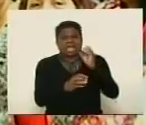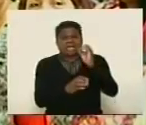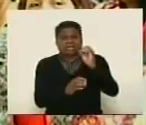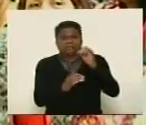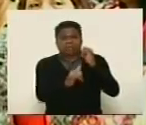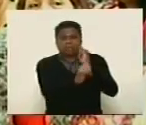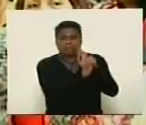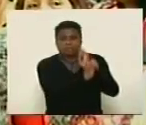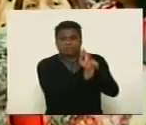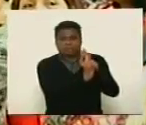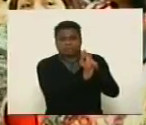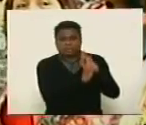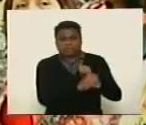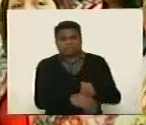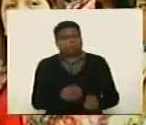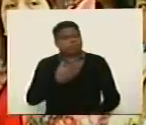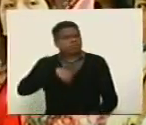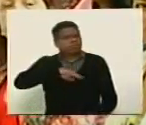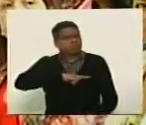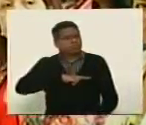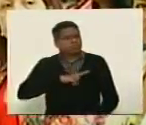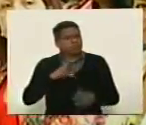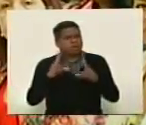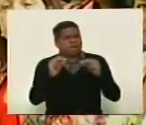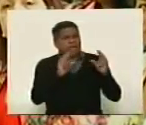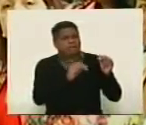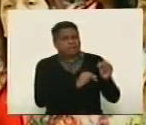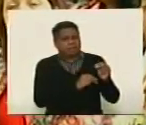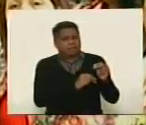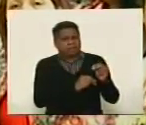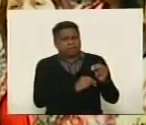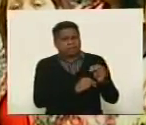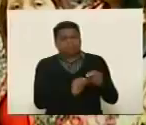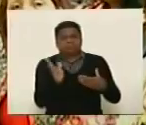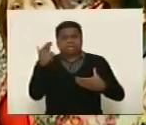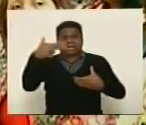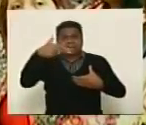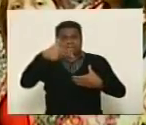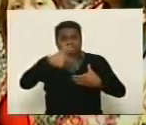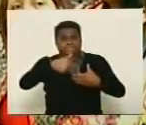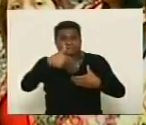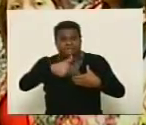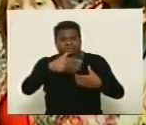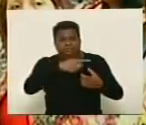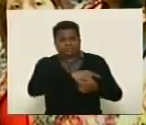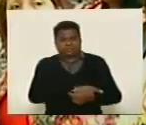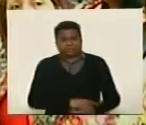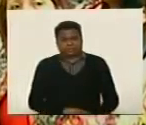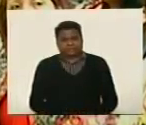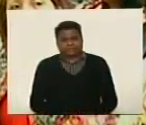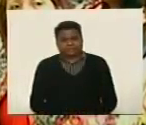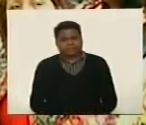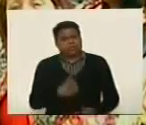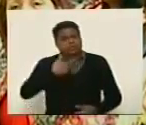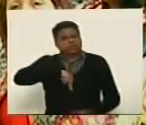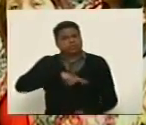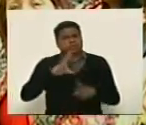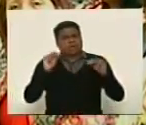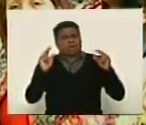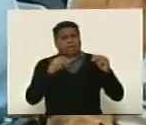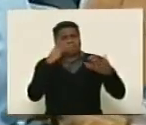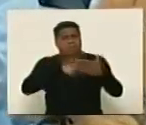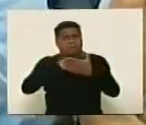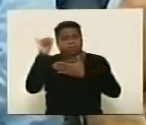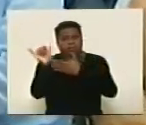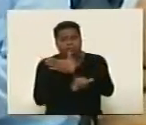de la criptomoneda, de nuestro criptoactivo, del Petro, que es nuestro criptoactivo, estamos hablando de un proyecto